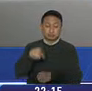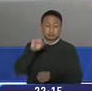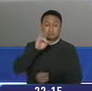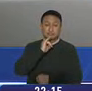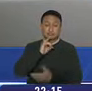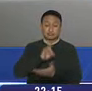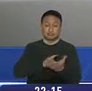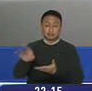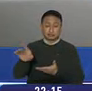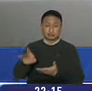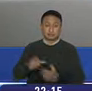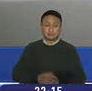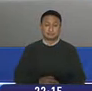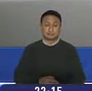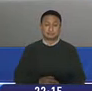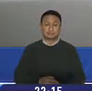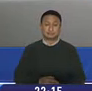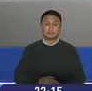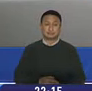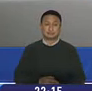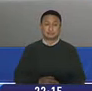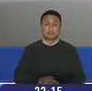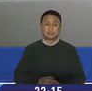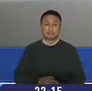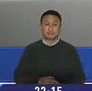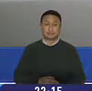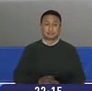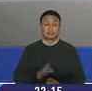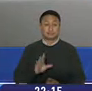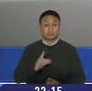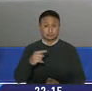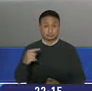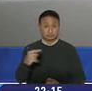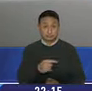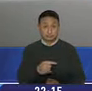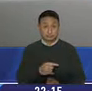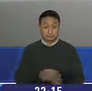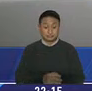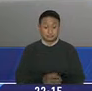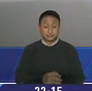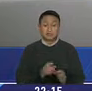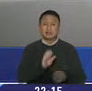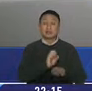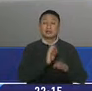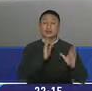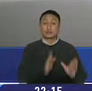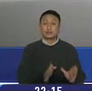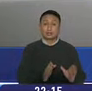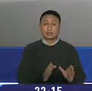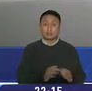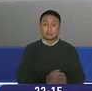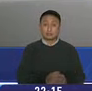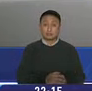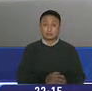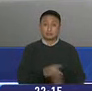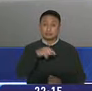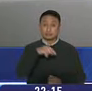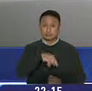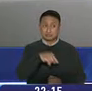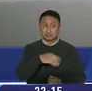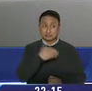deportados desde los Estados Unidos. Ojo, estos son solo de los ecuatorianos que han sido de alguna